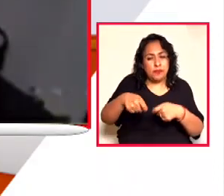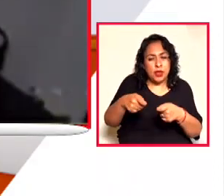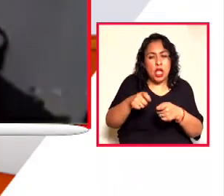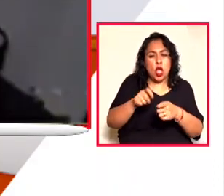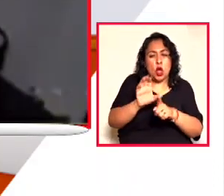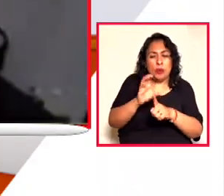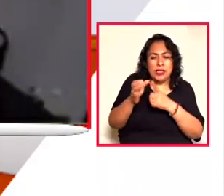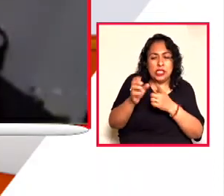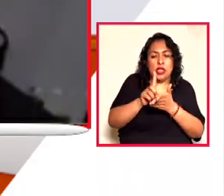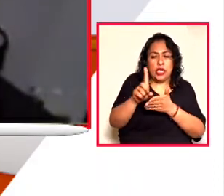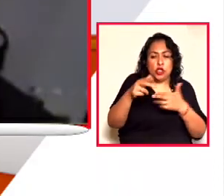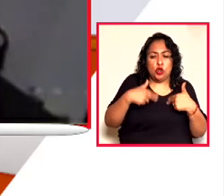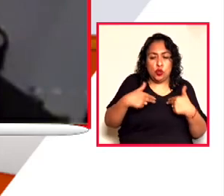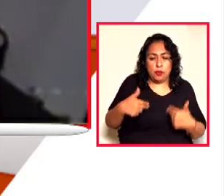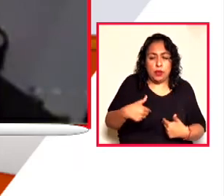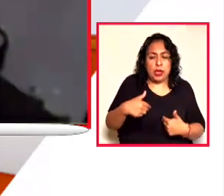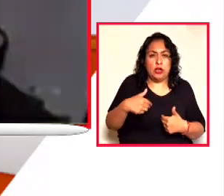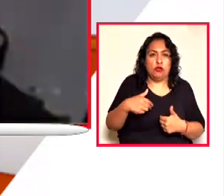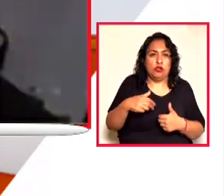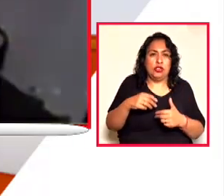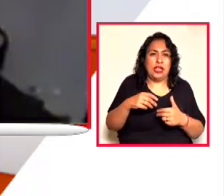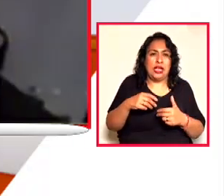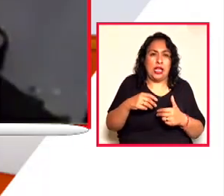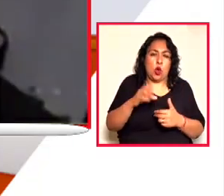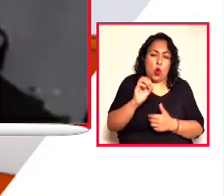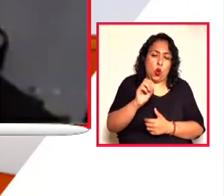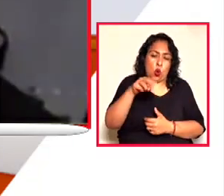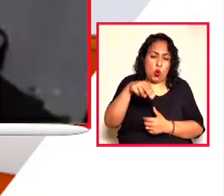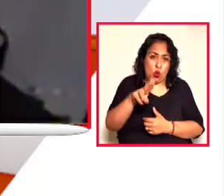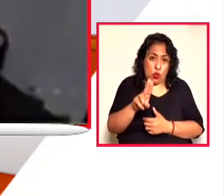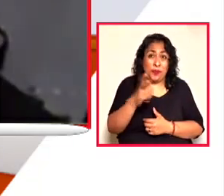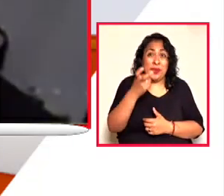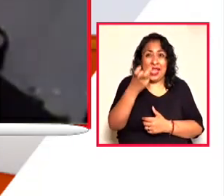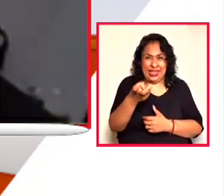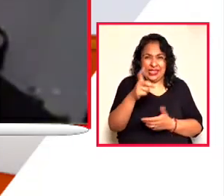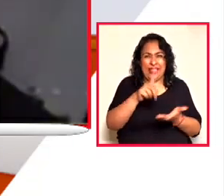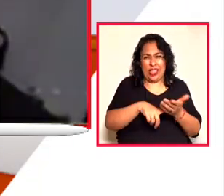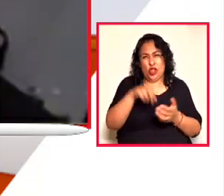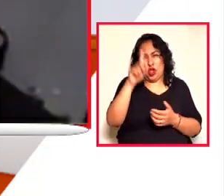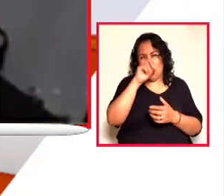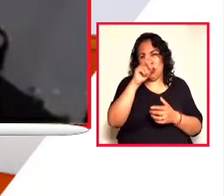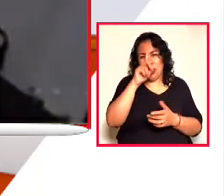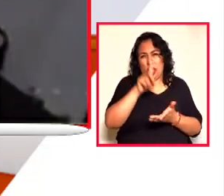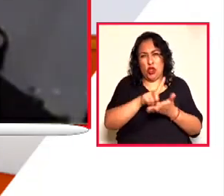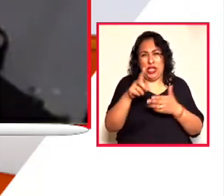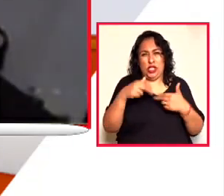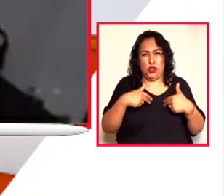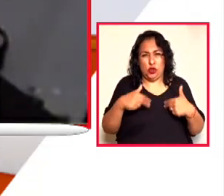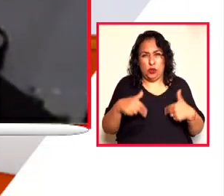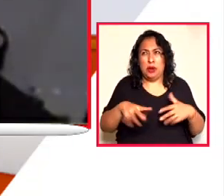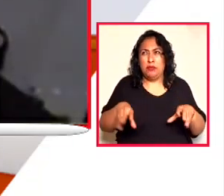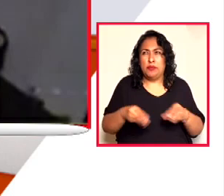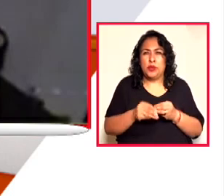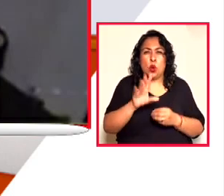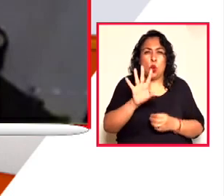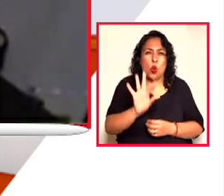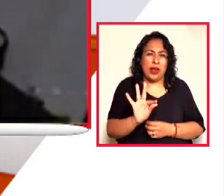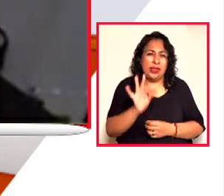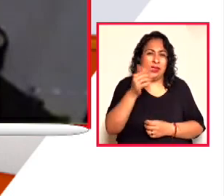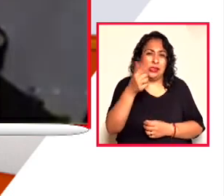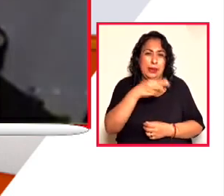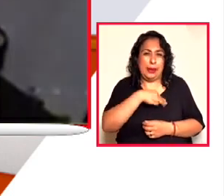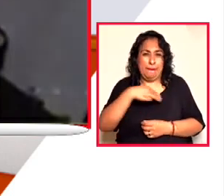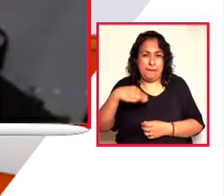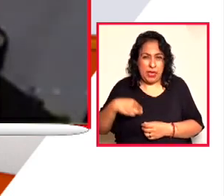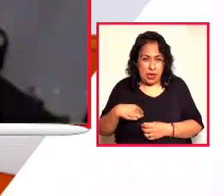de Naciones Unidas. Este mecanismo del Consejo de Derechos Humanos, que se conforma por 47 miembros, donde